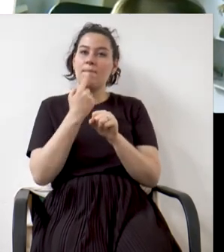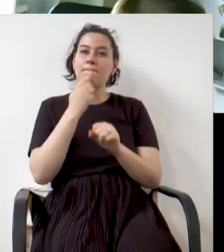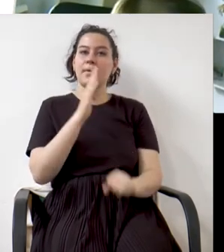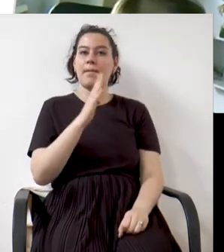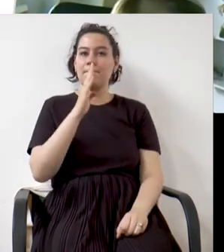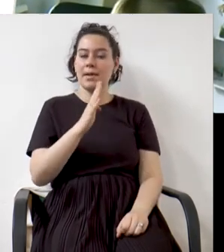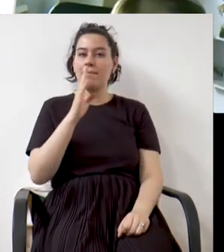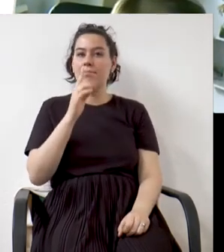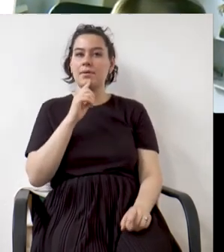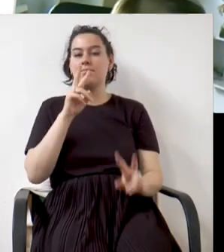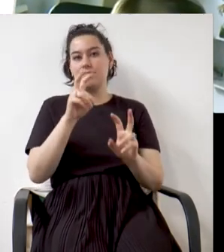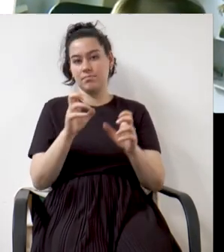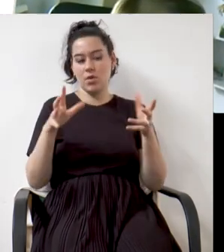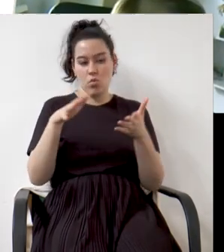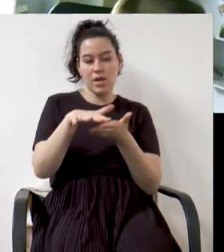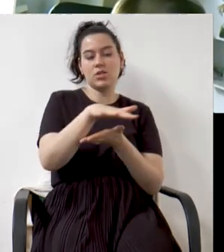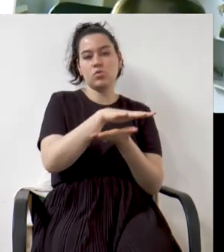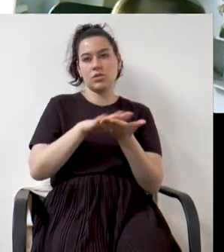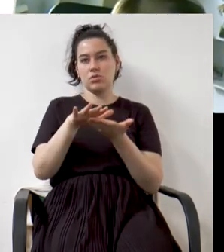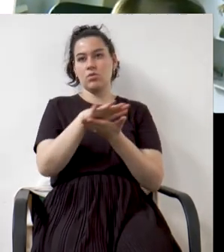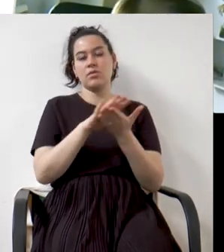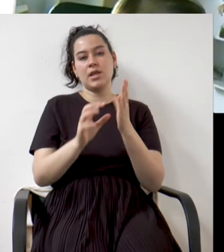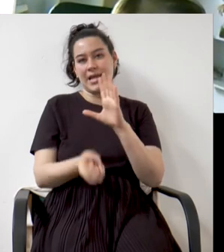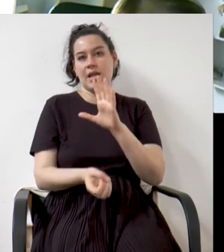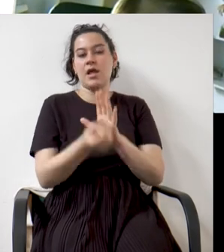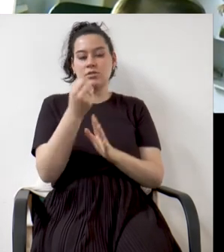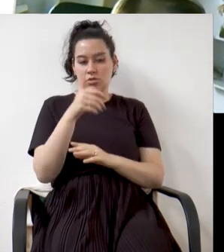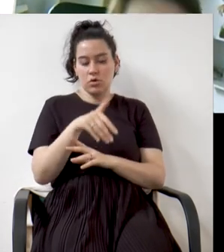con el campus deportivo que está en creación,